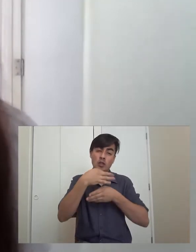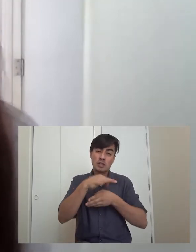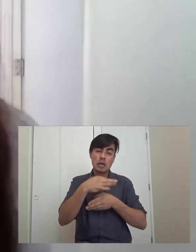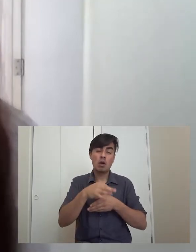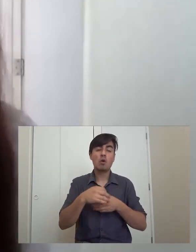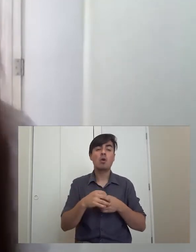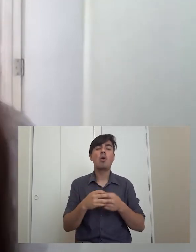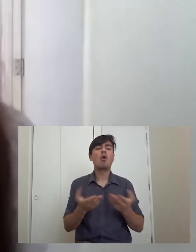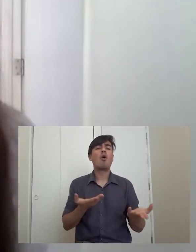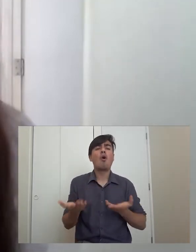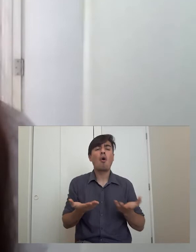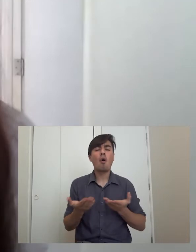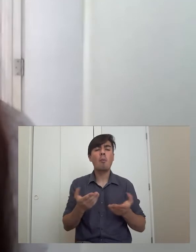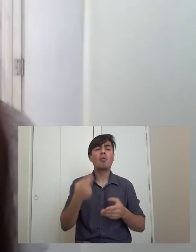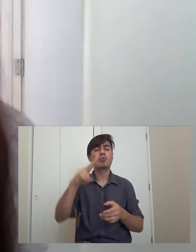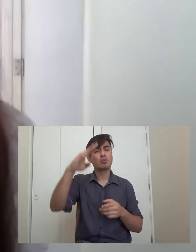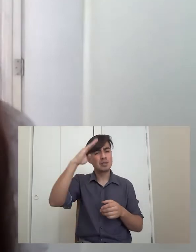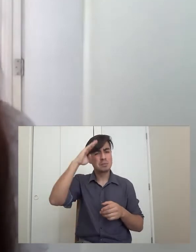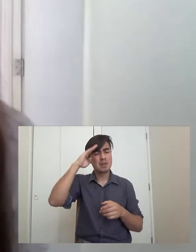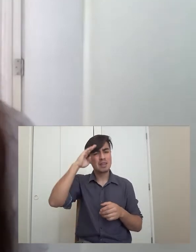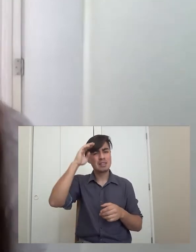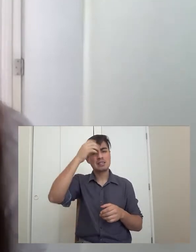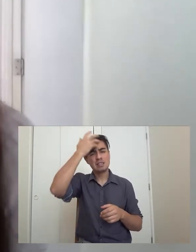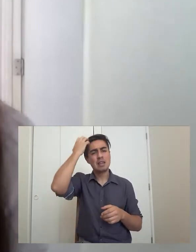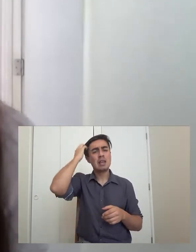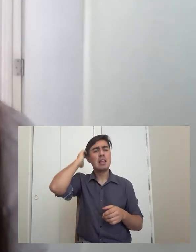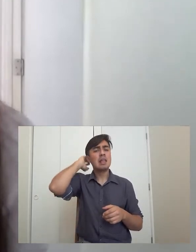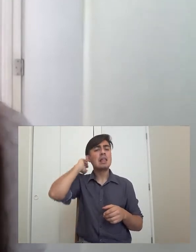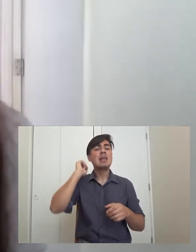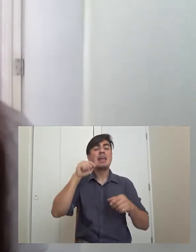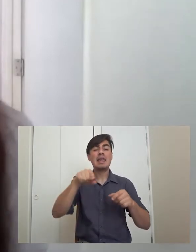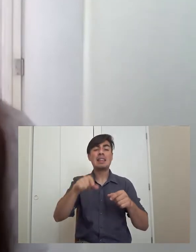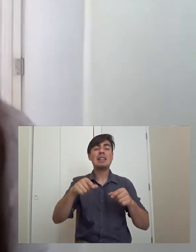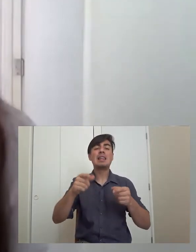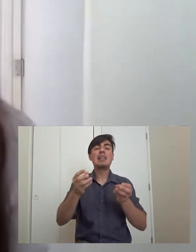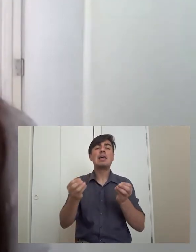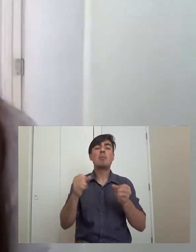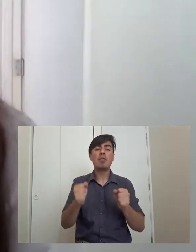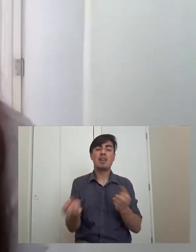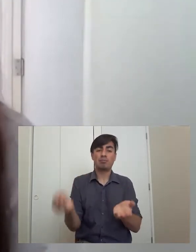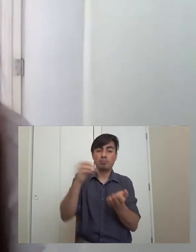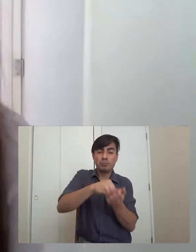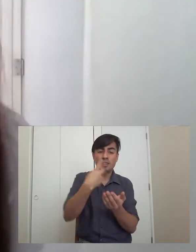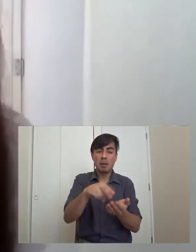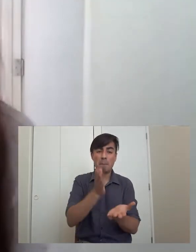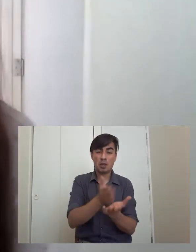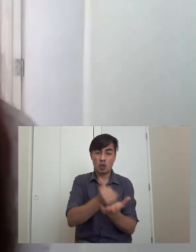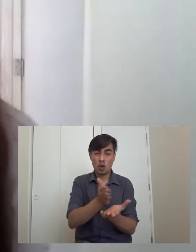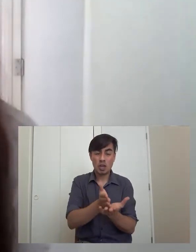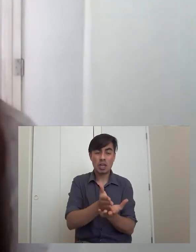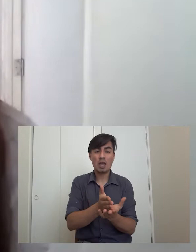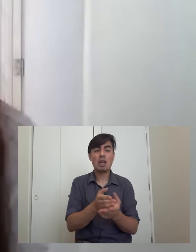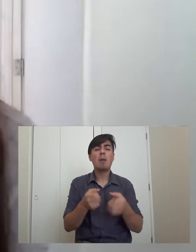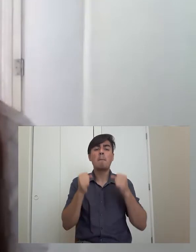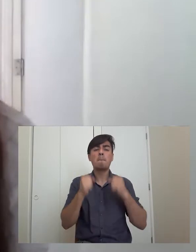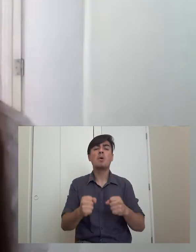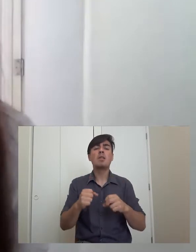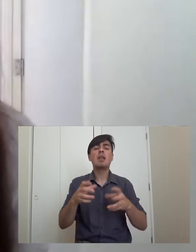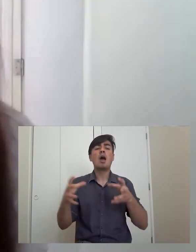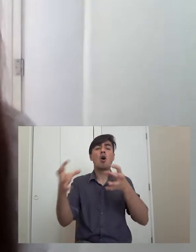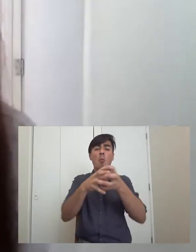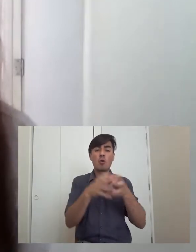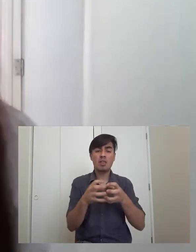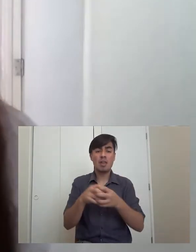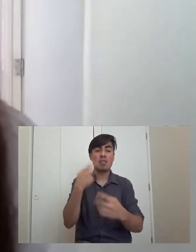pudiese aconsejar Anita, ¿no es cierto?, ¿cómo en su experiencia en la implementación de la metodología DEMRA